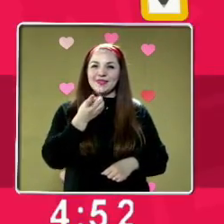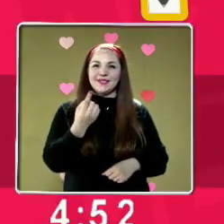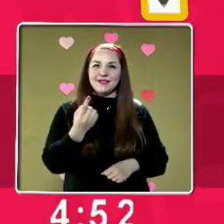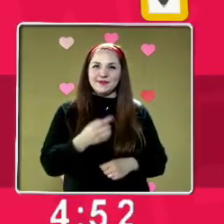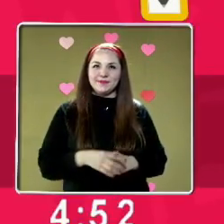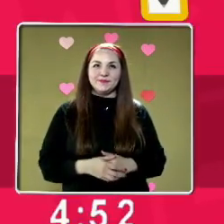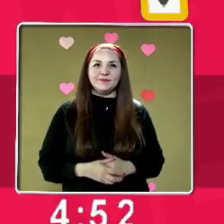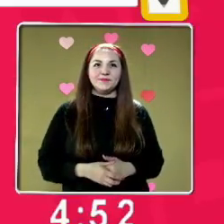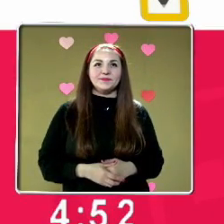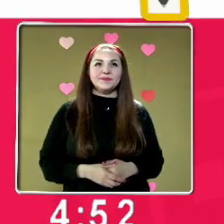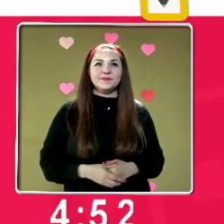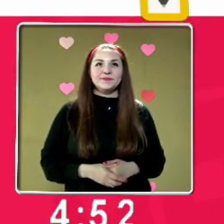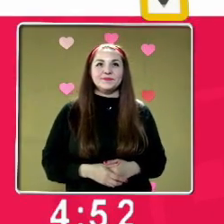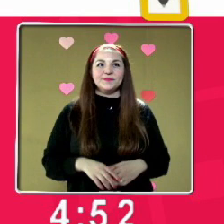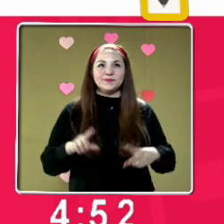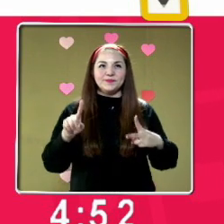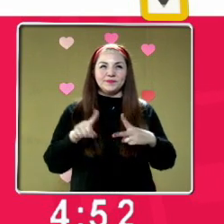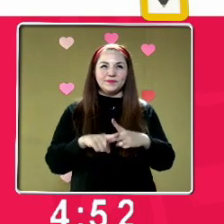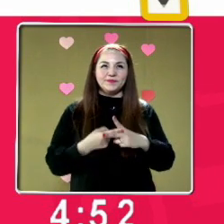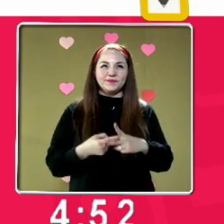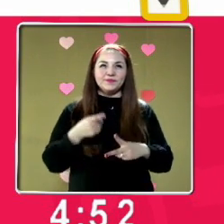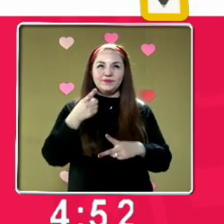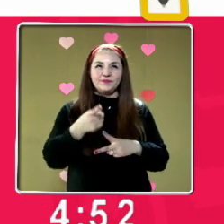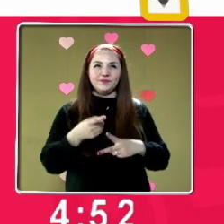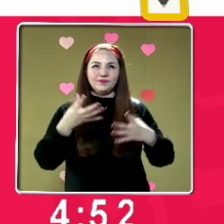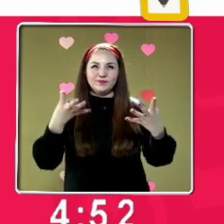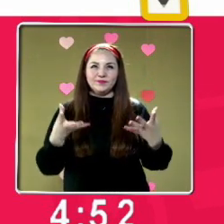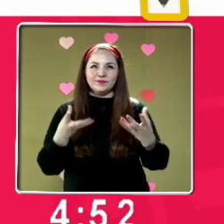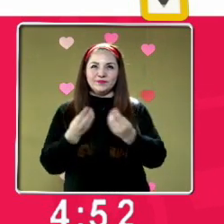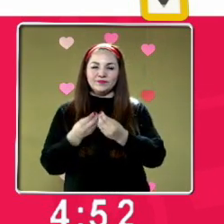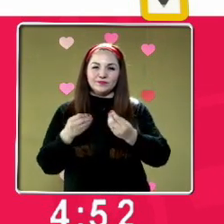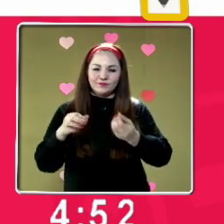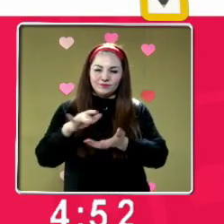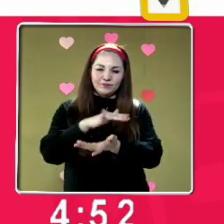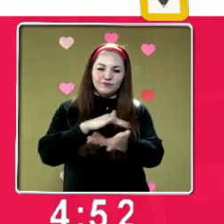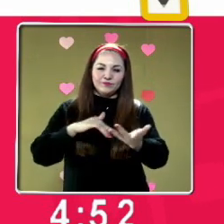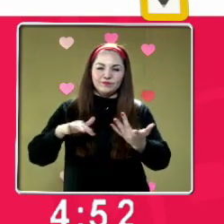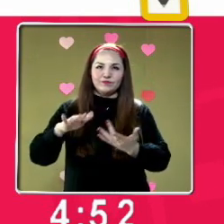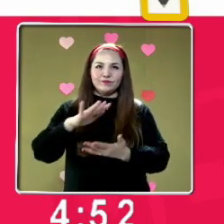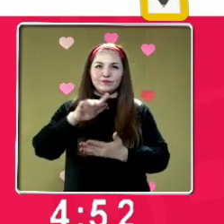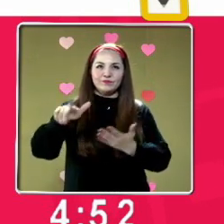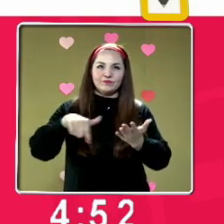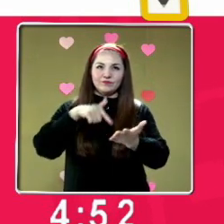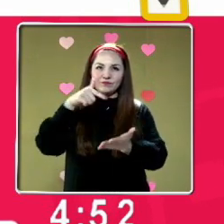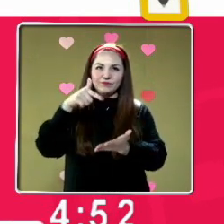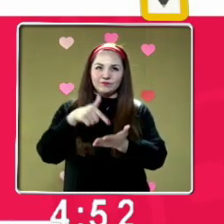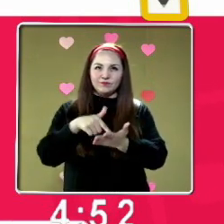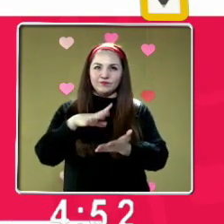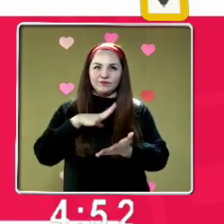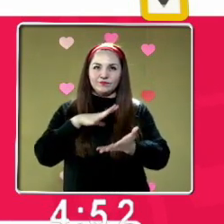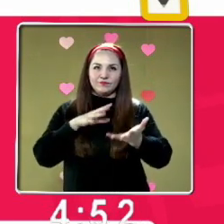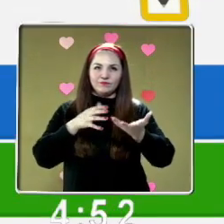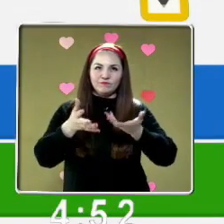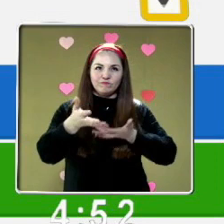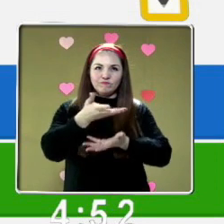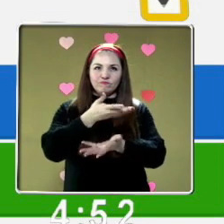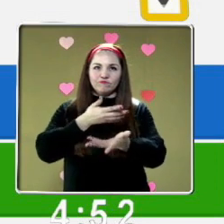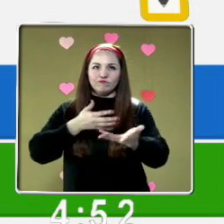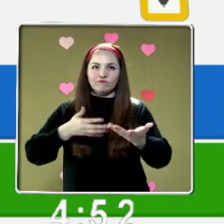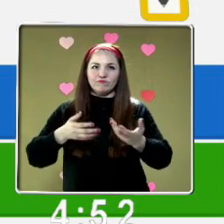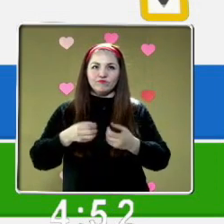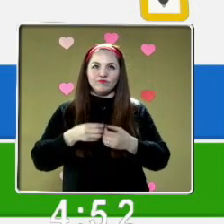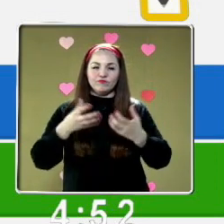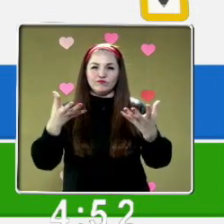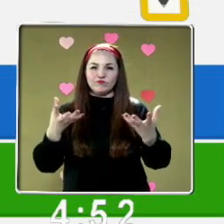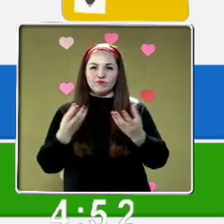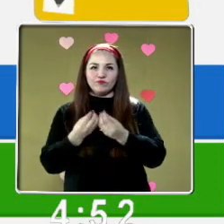Ok, vamos a empezar. Conjunto de especies de un área determinada que interactúan entre ellas